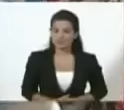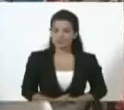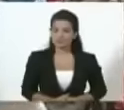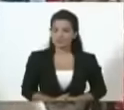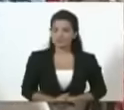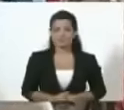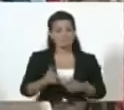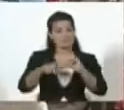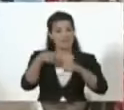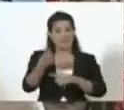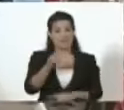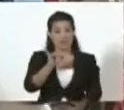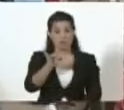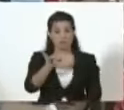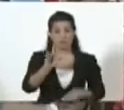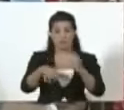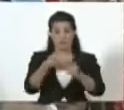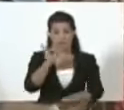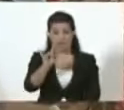Ya mañana lunes